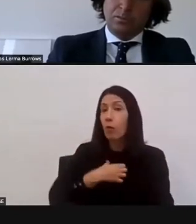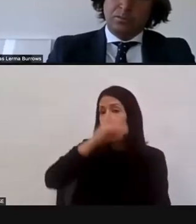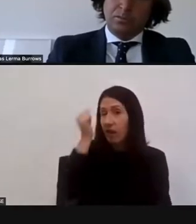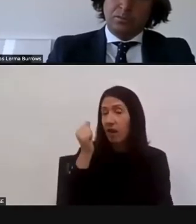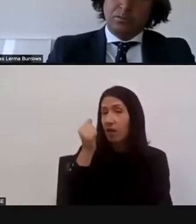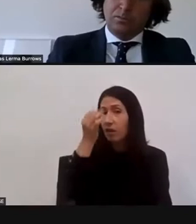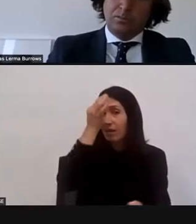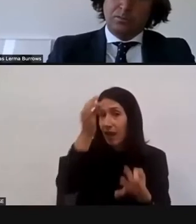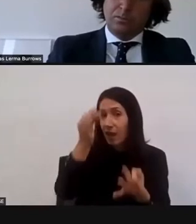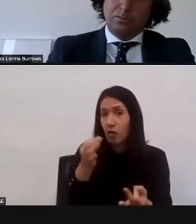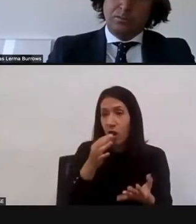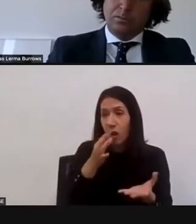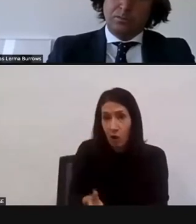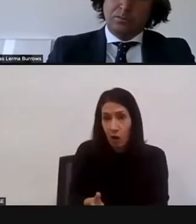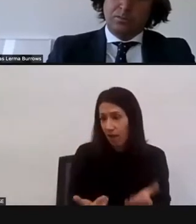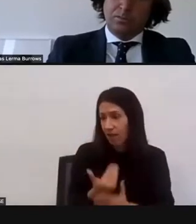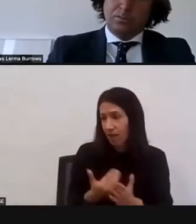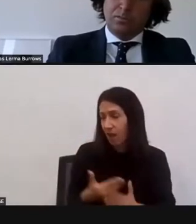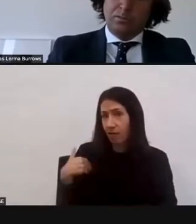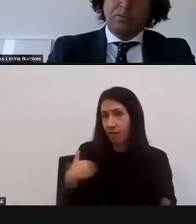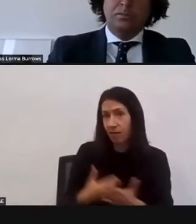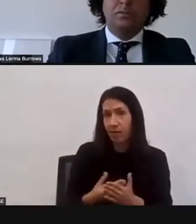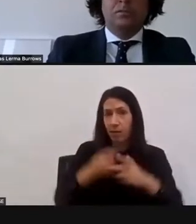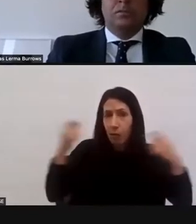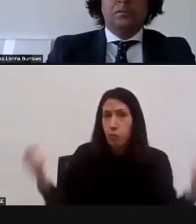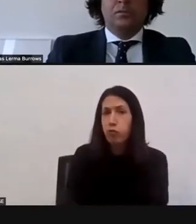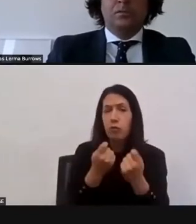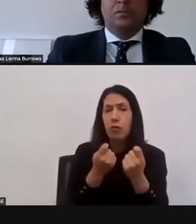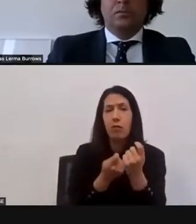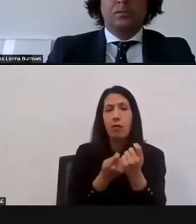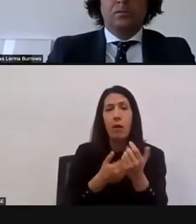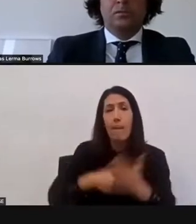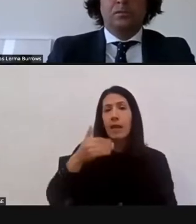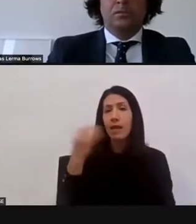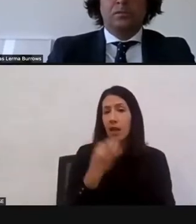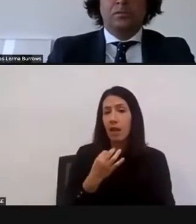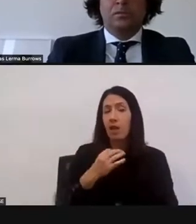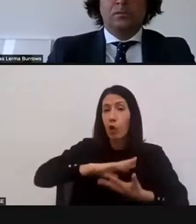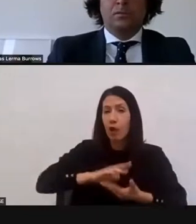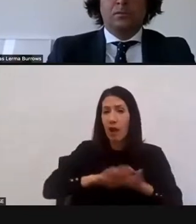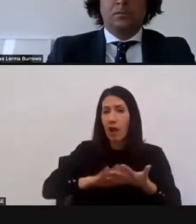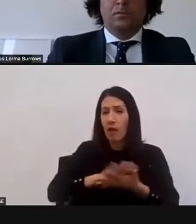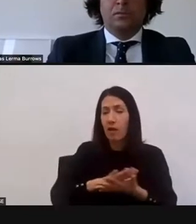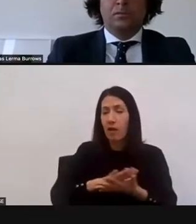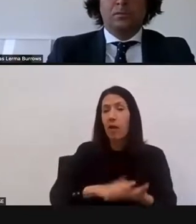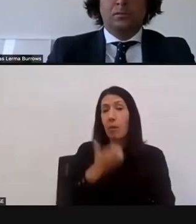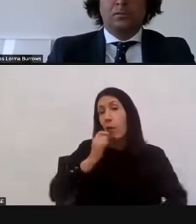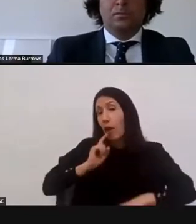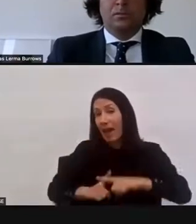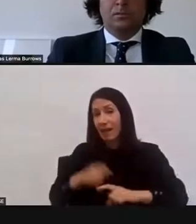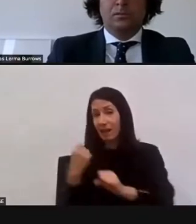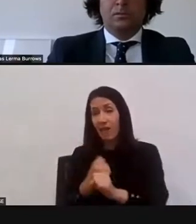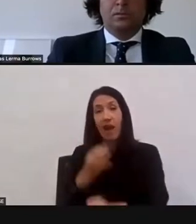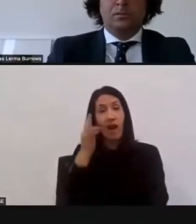está saliendo hoy en estos días en la prensa, ¿no? Que están saliendo publicadas noticias en las que se relata cómo una ex empleada de una red